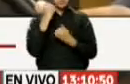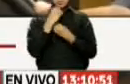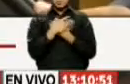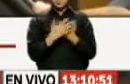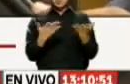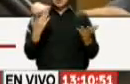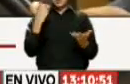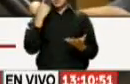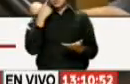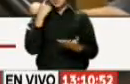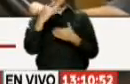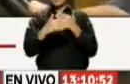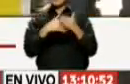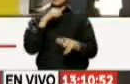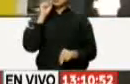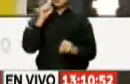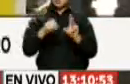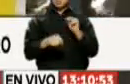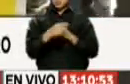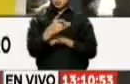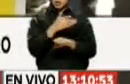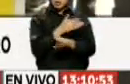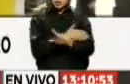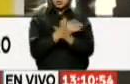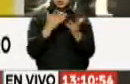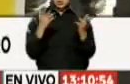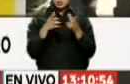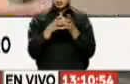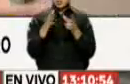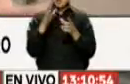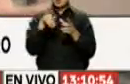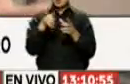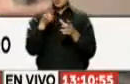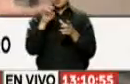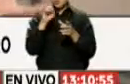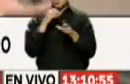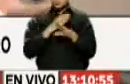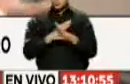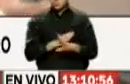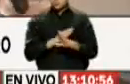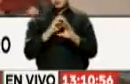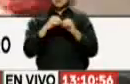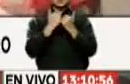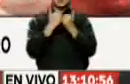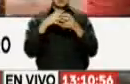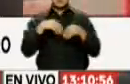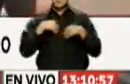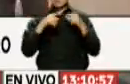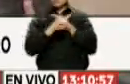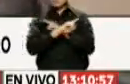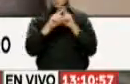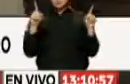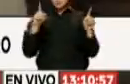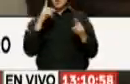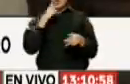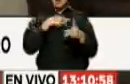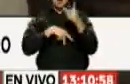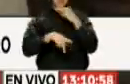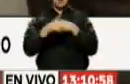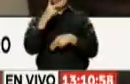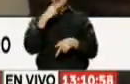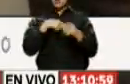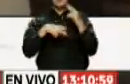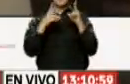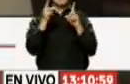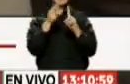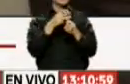y veremos su procedencia o no. Horas antes, el Frente Prominero rechazó la realización de la asamblea. Es falso lo que se viene diciendo en las